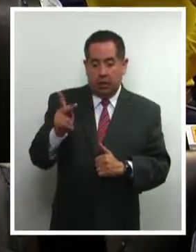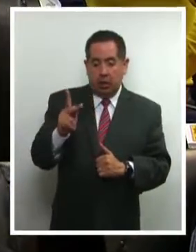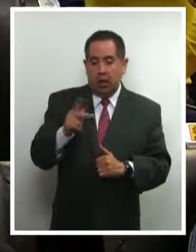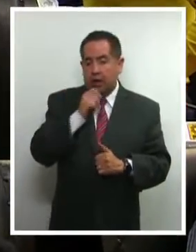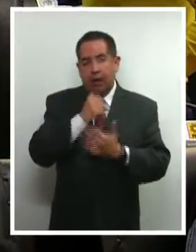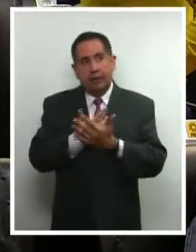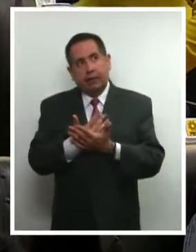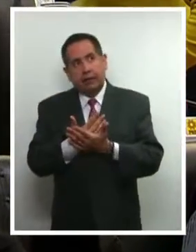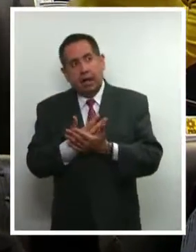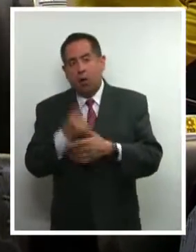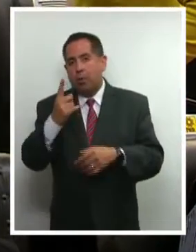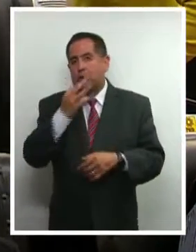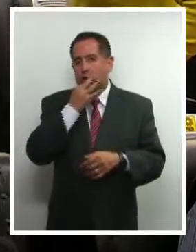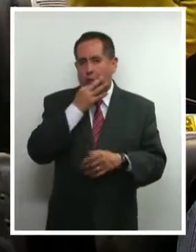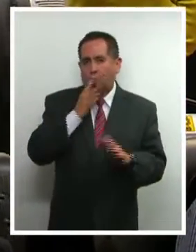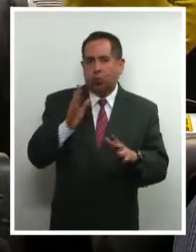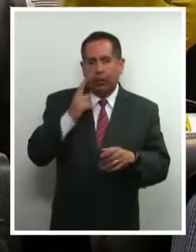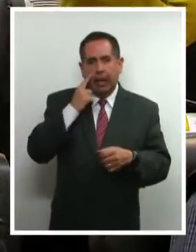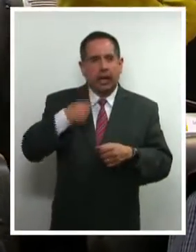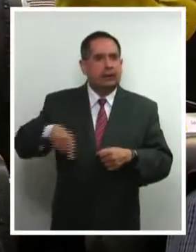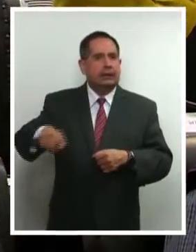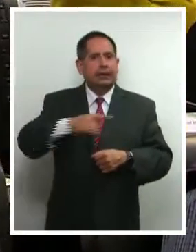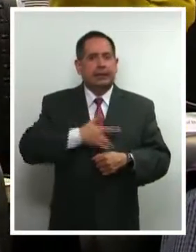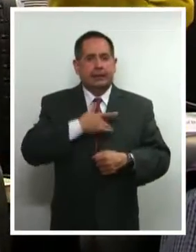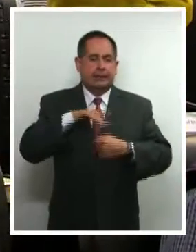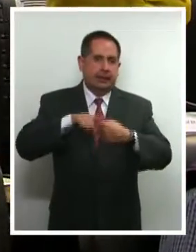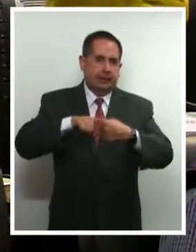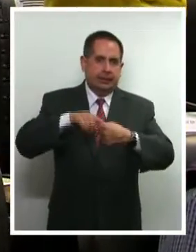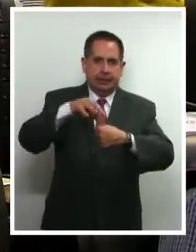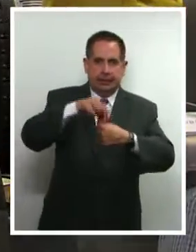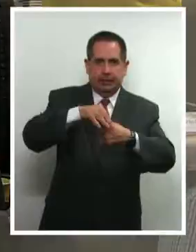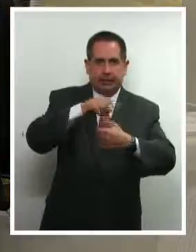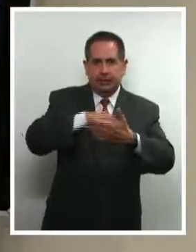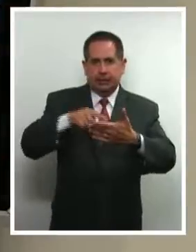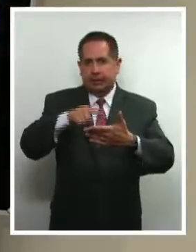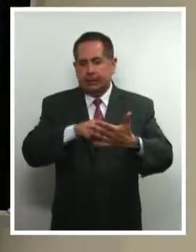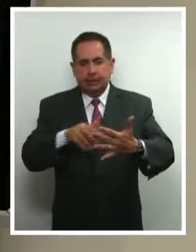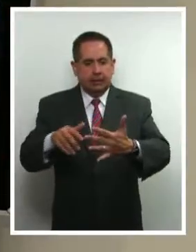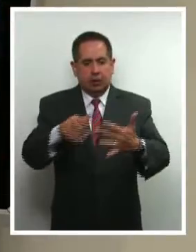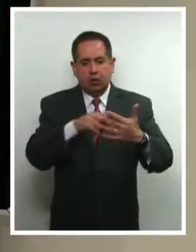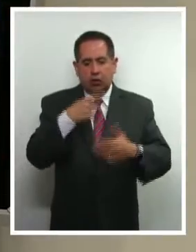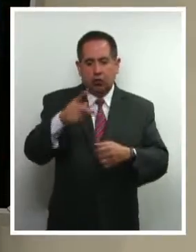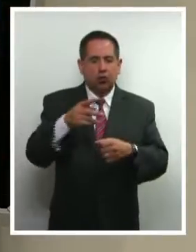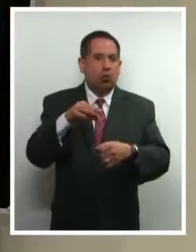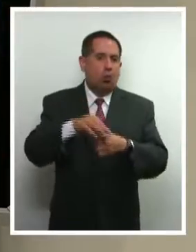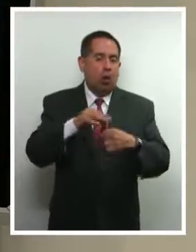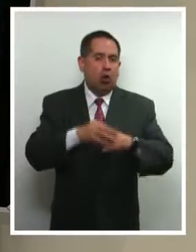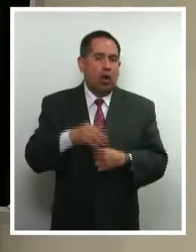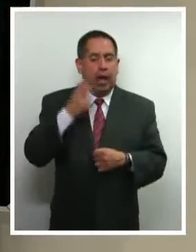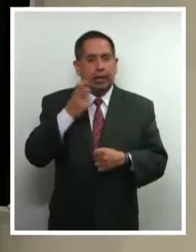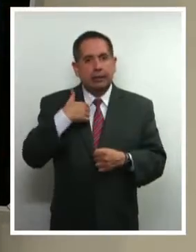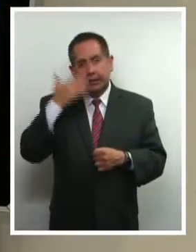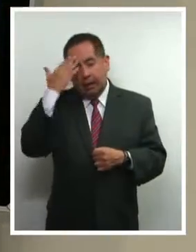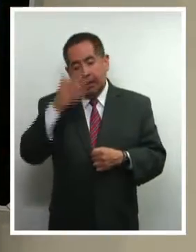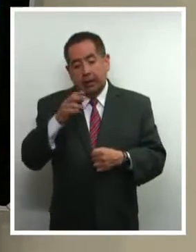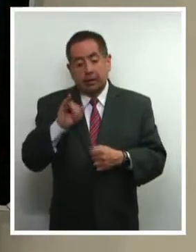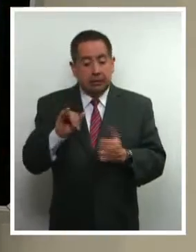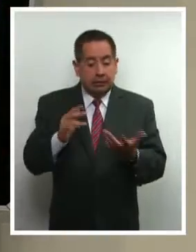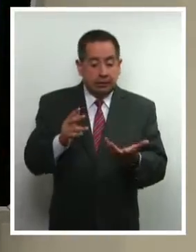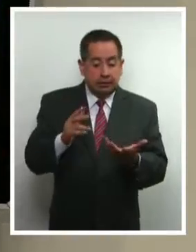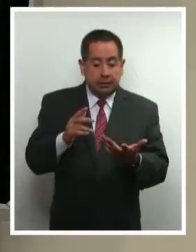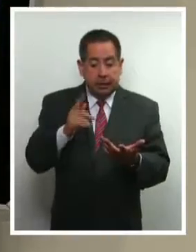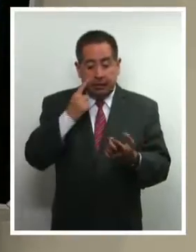queda poco más de 1 minuto para que las y los legisladores emitan su voto y así saber si